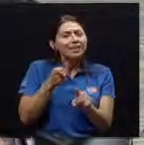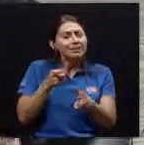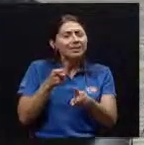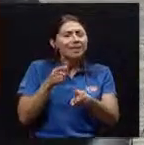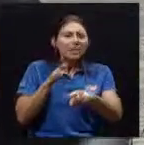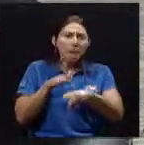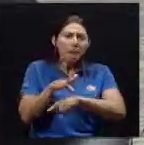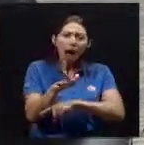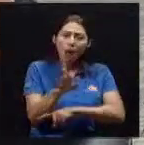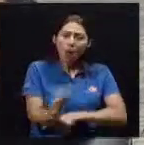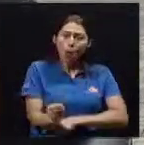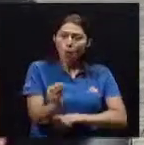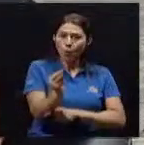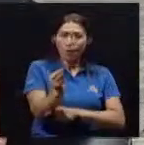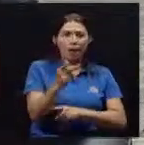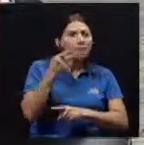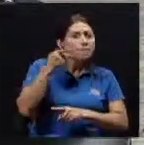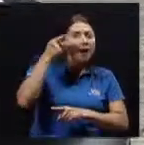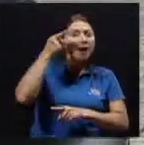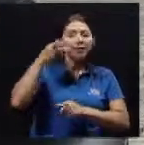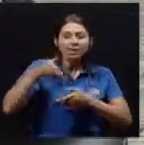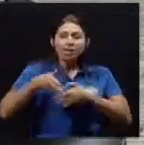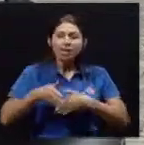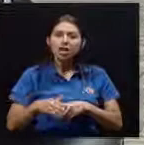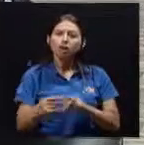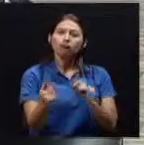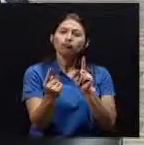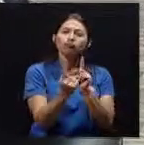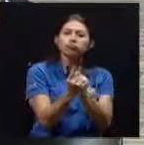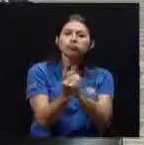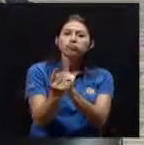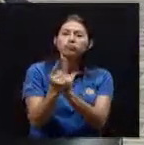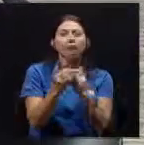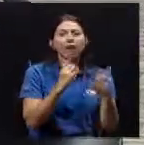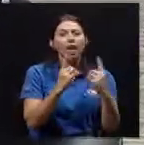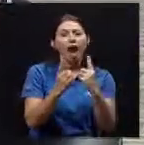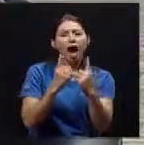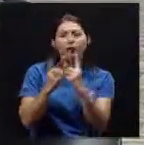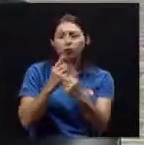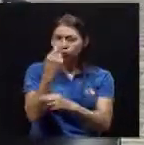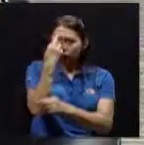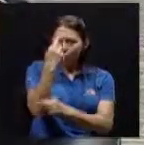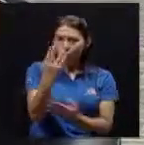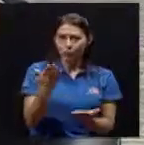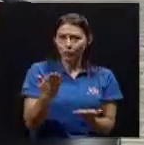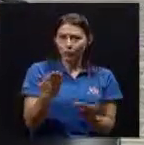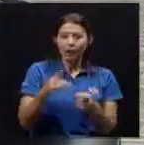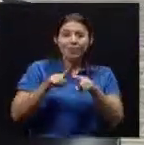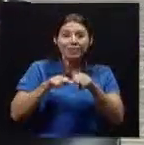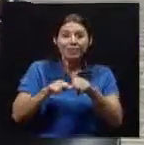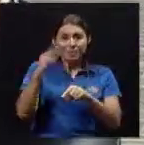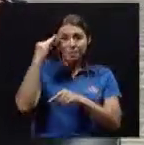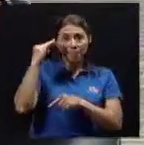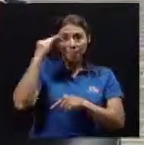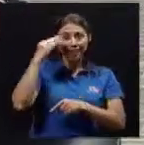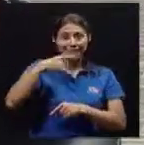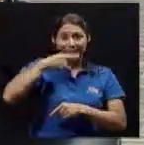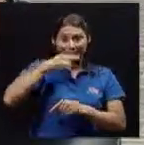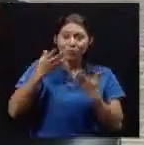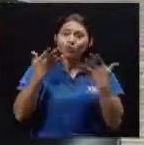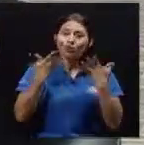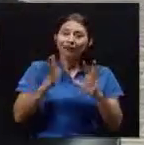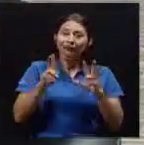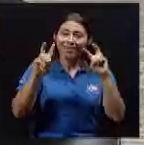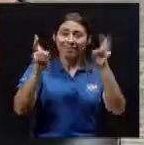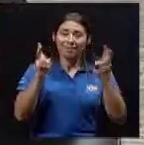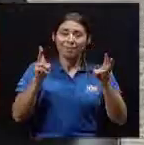diálogos entre padres e hijos respetuosos, en donde, de acuerdo a la madurez del niño, esté el tema de la sexualidad desde